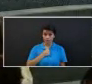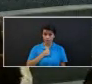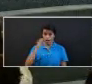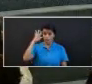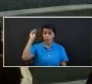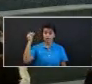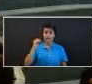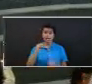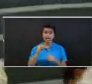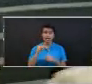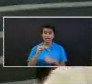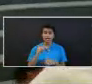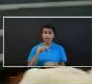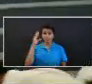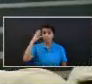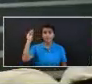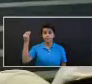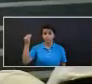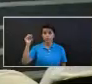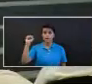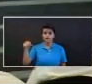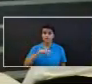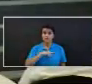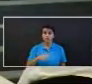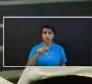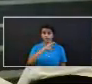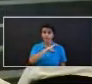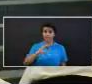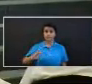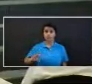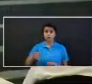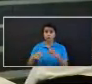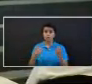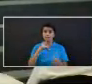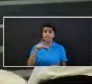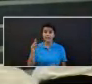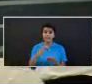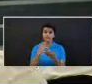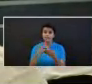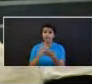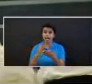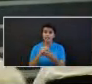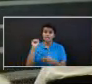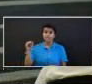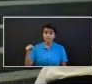Porque si la Biblia, porque si yo estoy en Cristo, como dice la Biblia, de modo que si alguno está en Cristo,